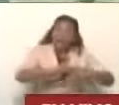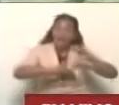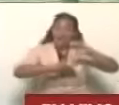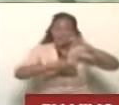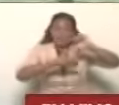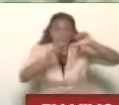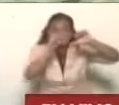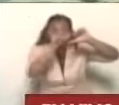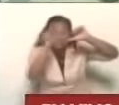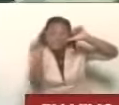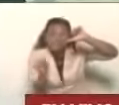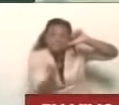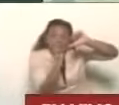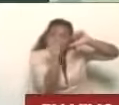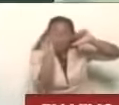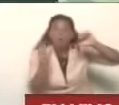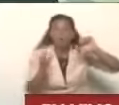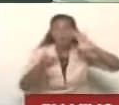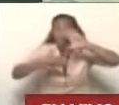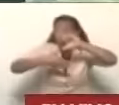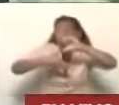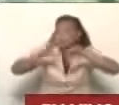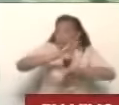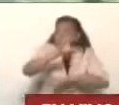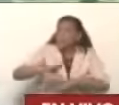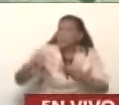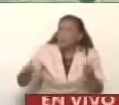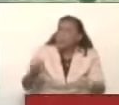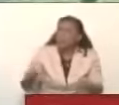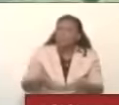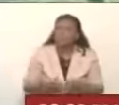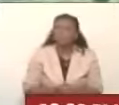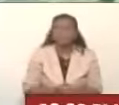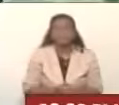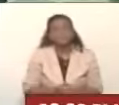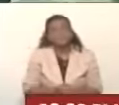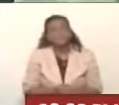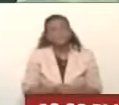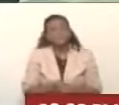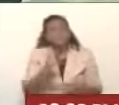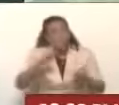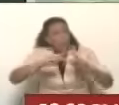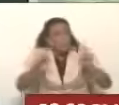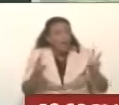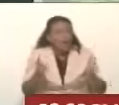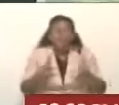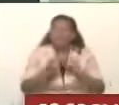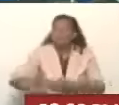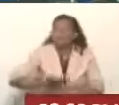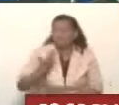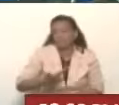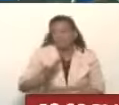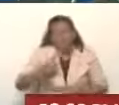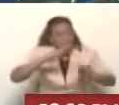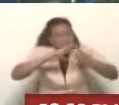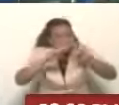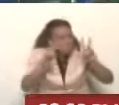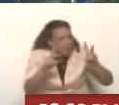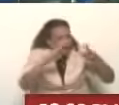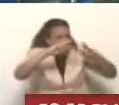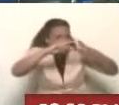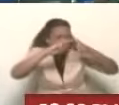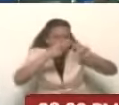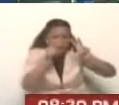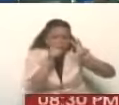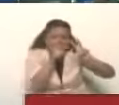jodido, como reflejó muy bien Eduardo Galeano. Yo pues creo que la paz lo es todo para nosotros. La paz ha